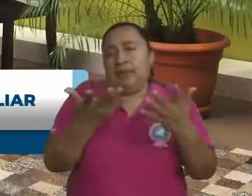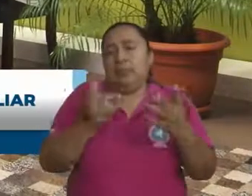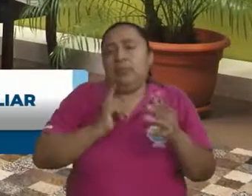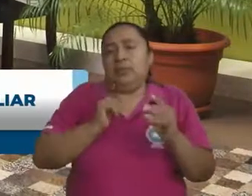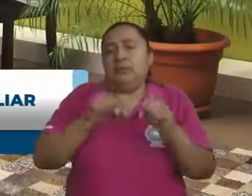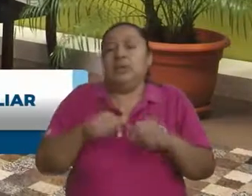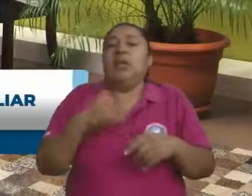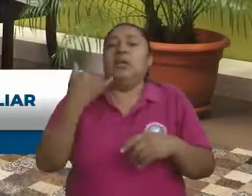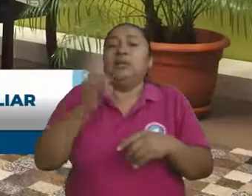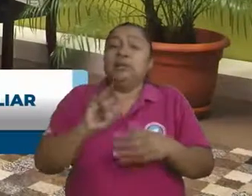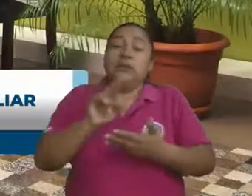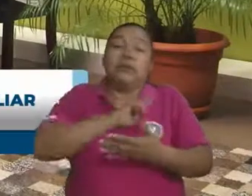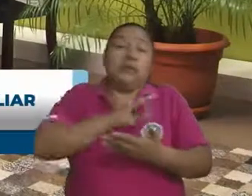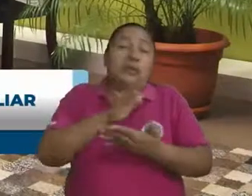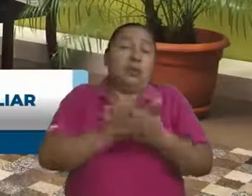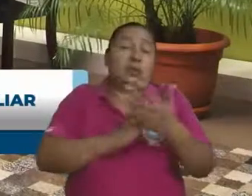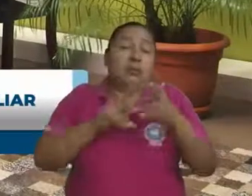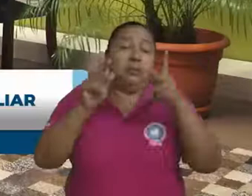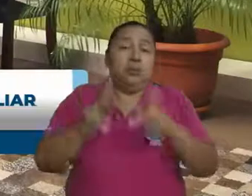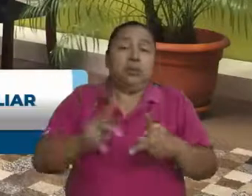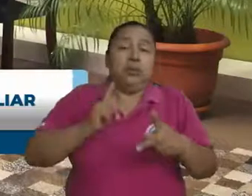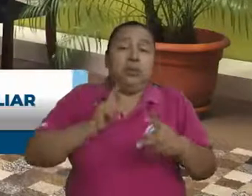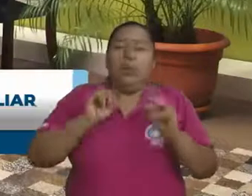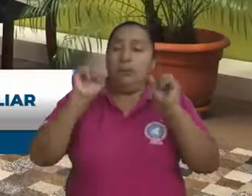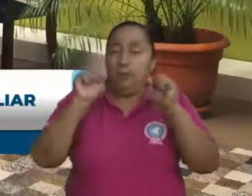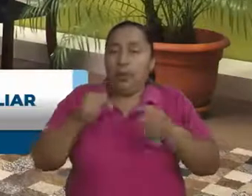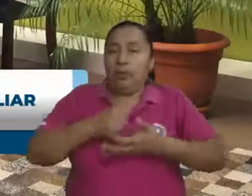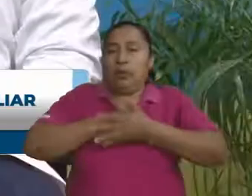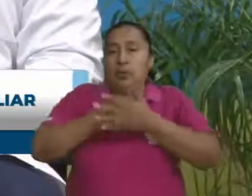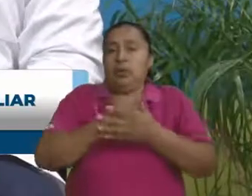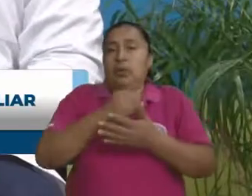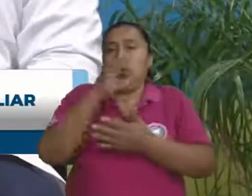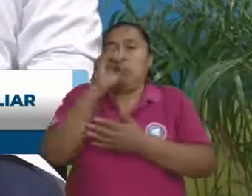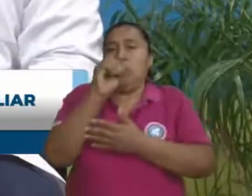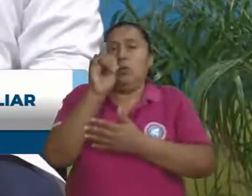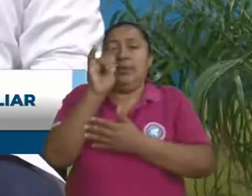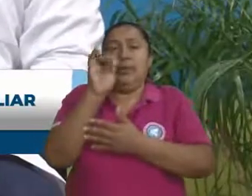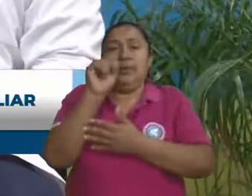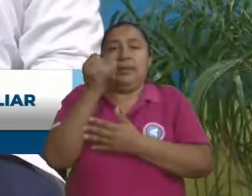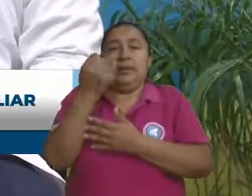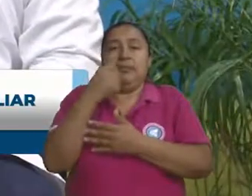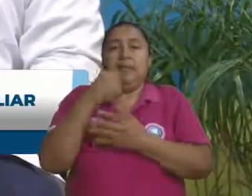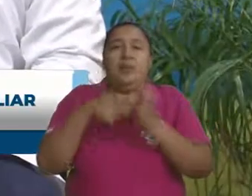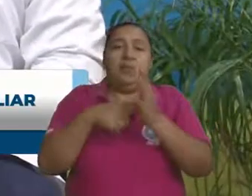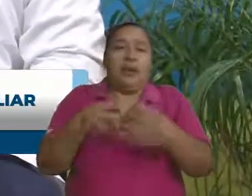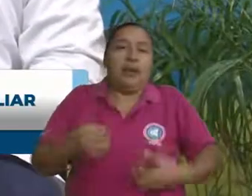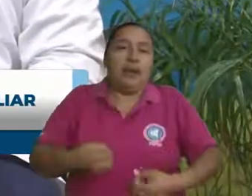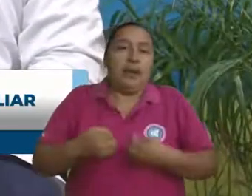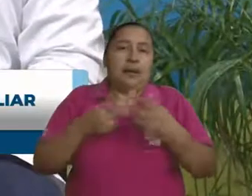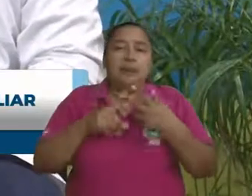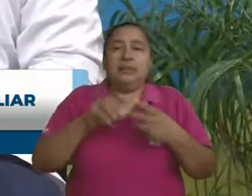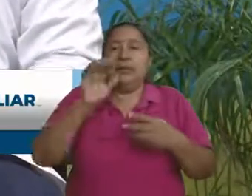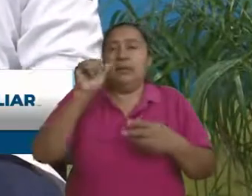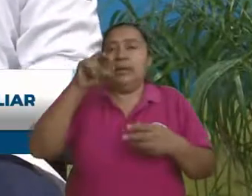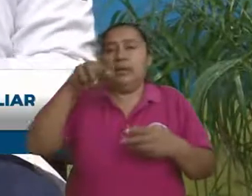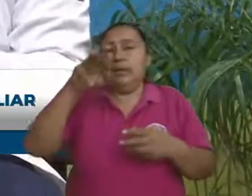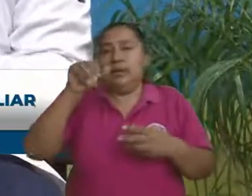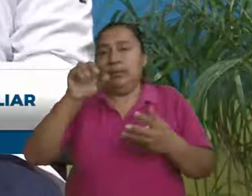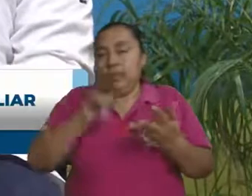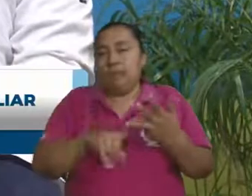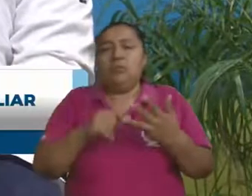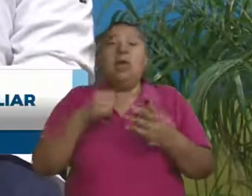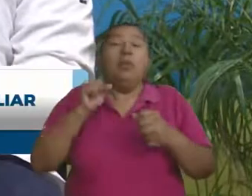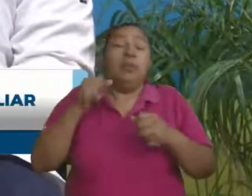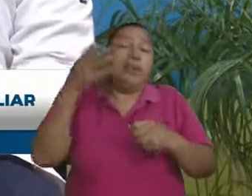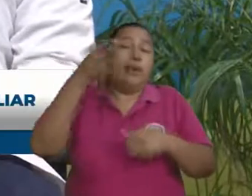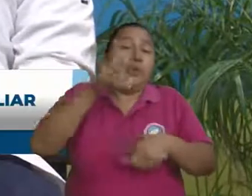Y obviamente aquellas personas que ya tienen condiciones que pueden favorecer la colelitiasis, por ejemplo cáncer, por ejemplo anemia drepanocítica, tratar de